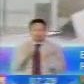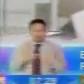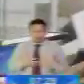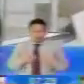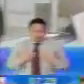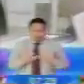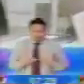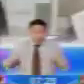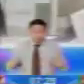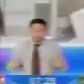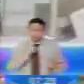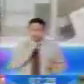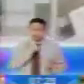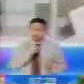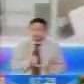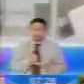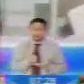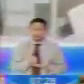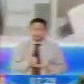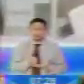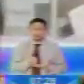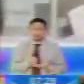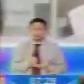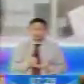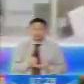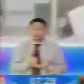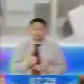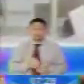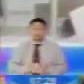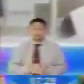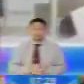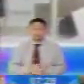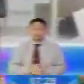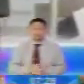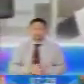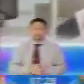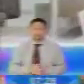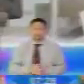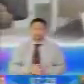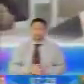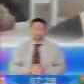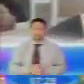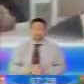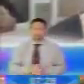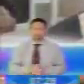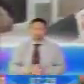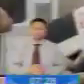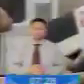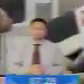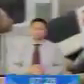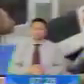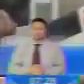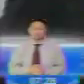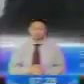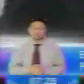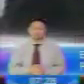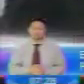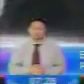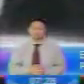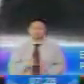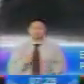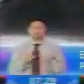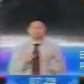cura. No nos confundamos con eso, hay que tener muy claro eso, pero acorta la estancia hospitalaria, lo cual mejora las condiciones del paciente. En